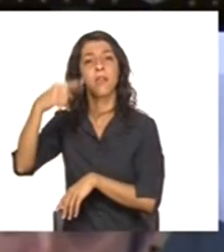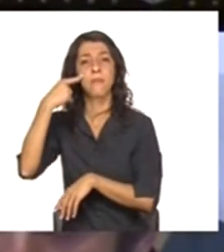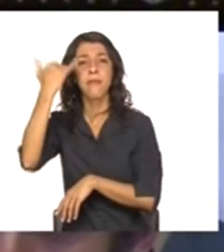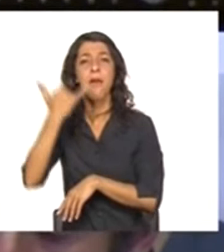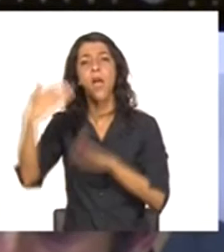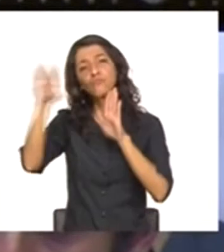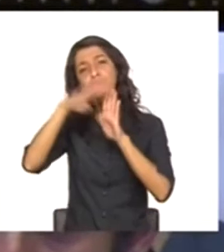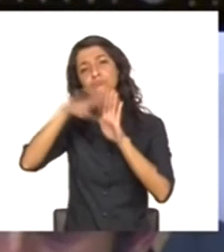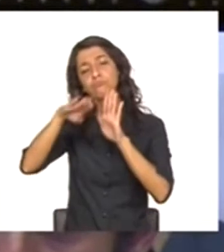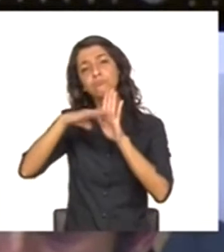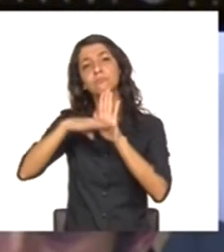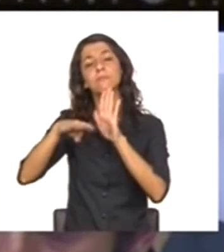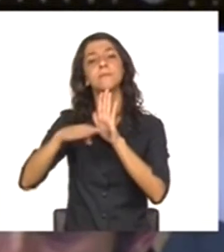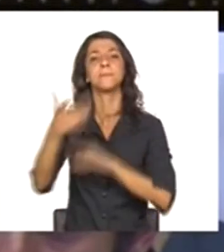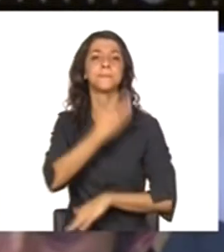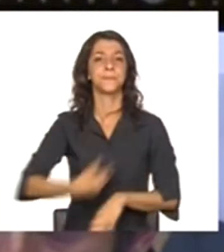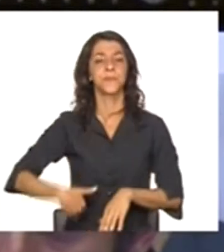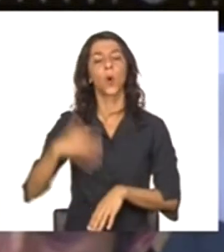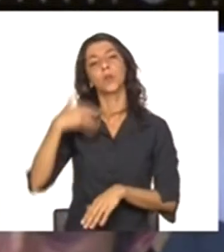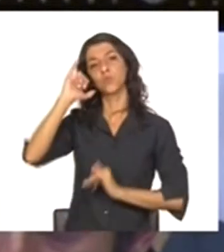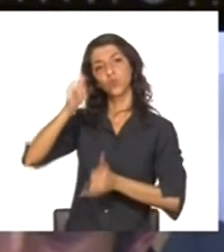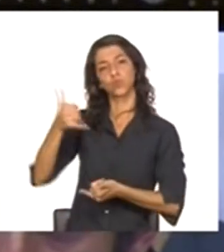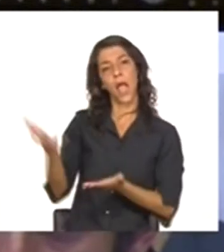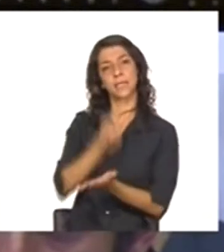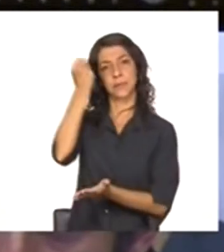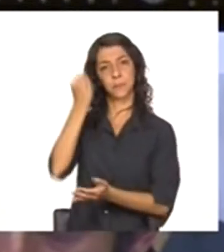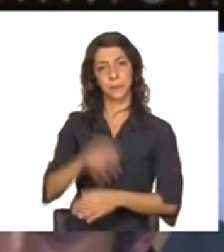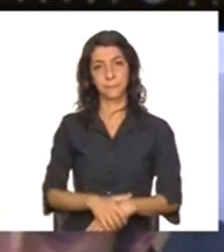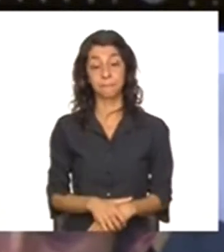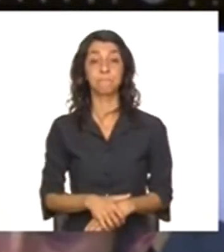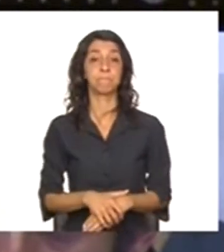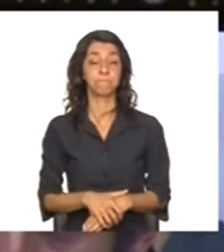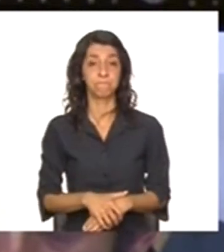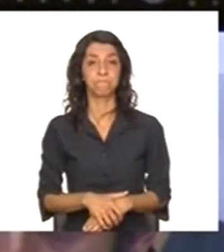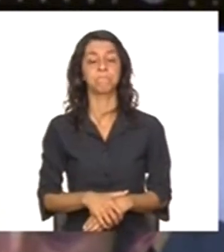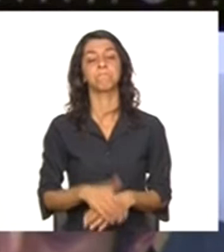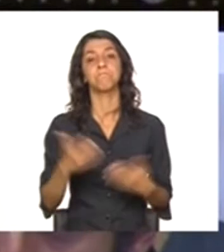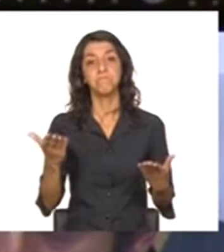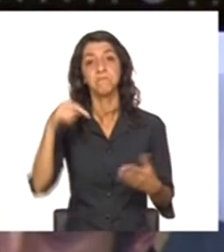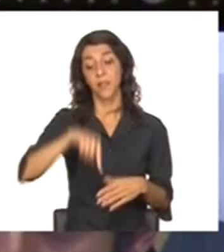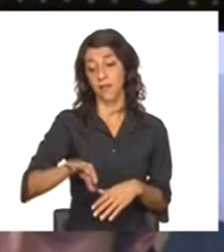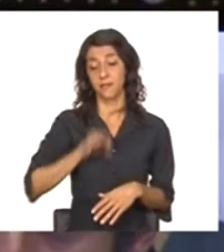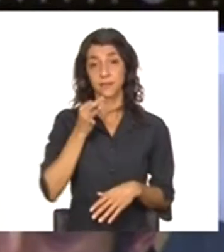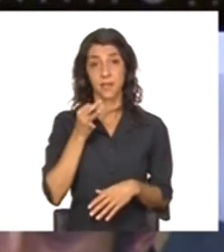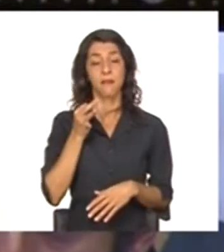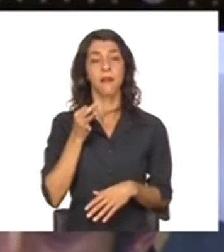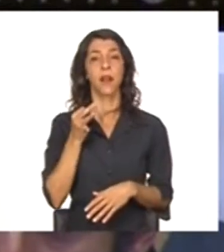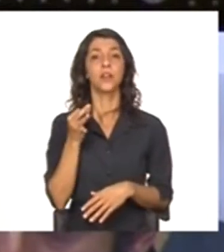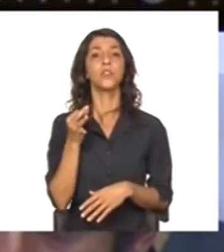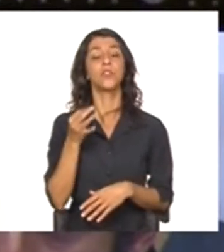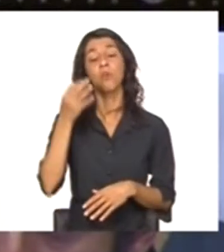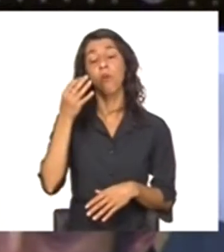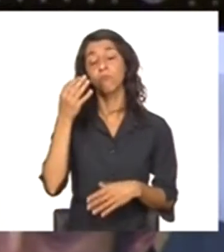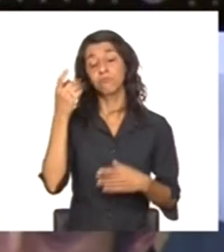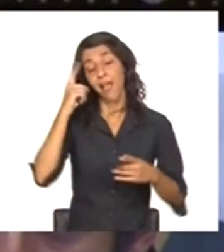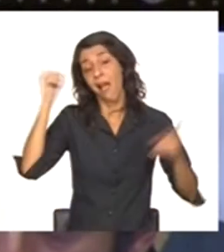dejado en su última visita a nuestro país. Y casualmente me tocó este año leer en la facultad